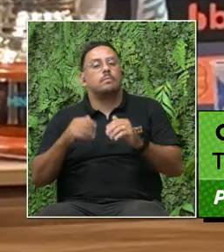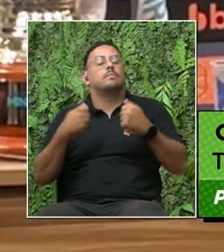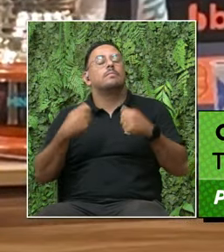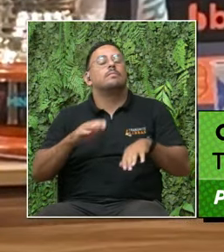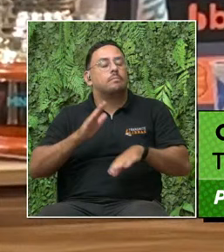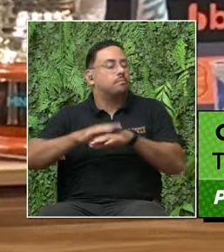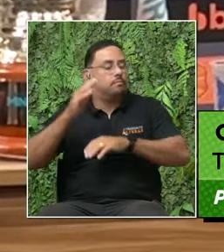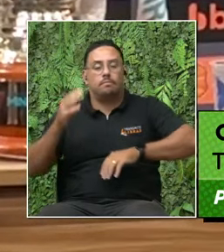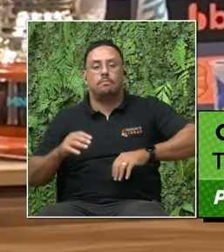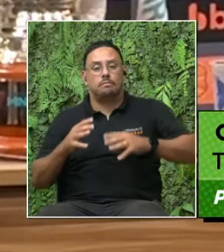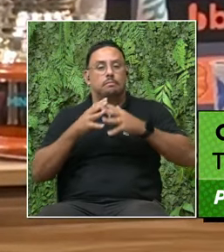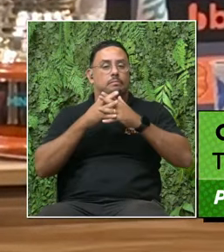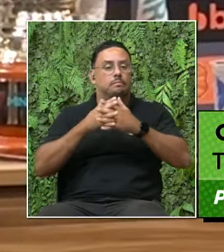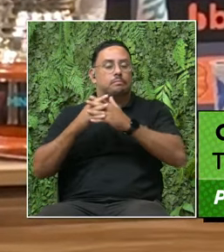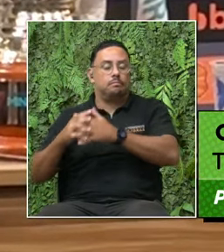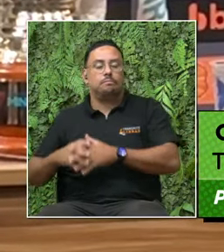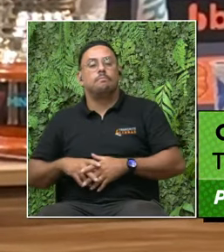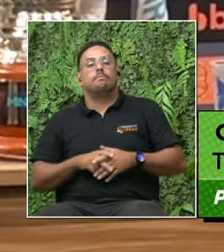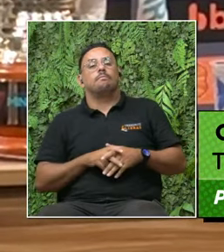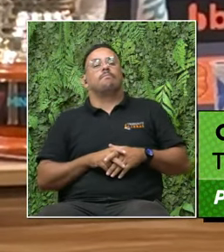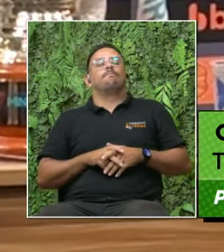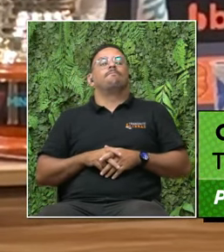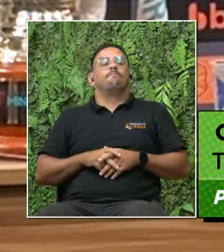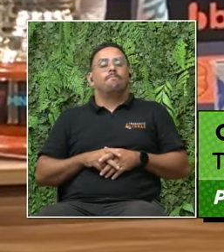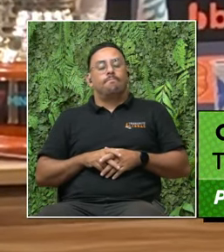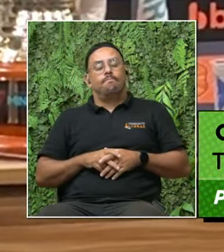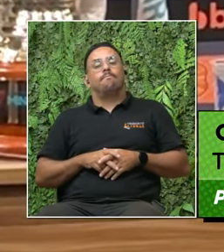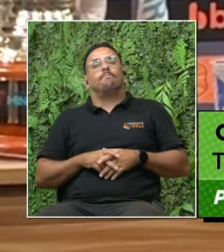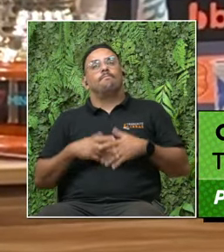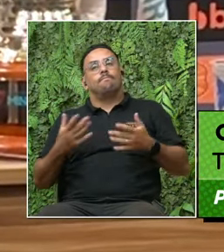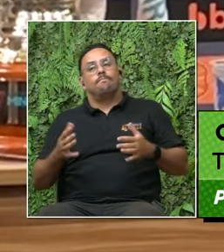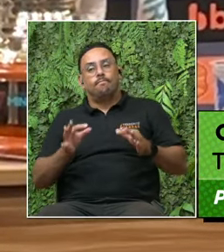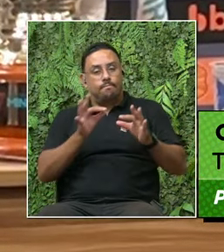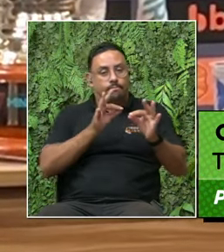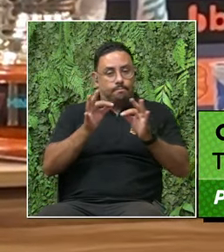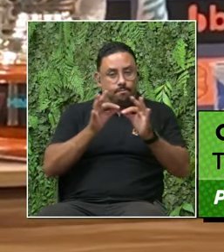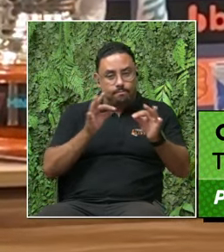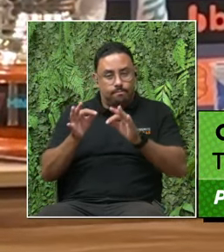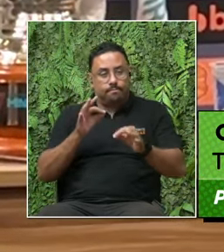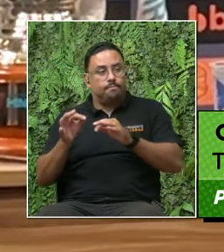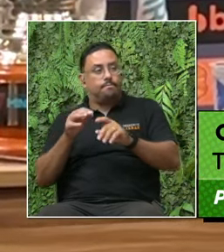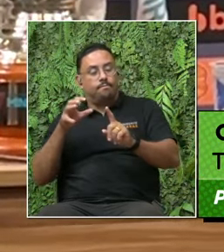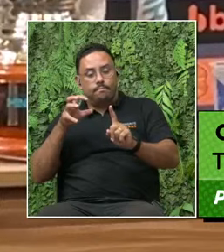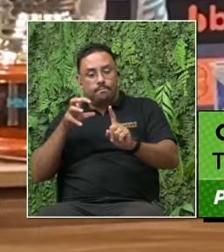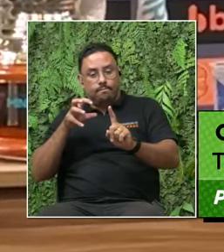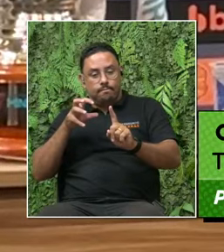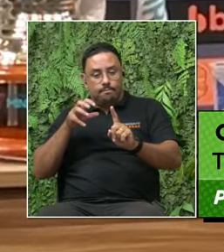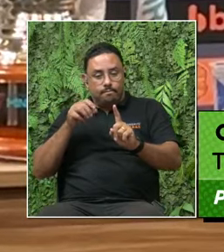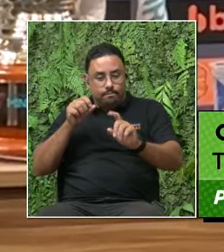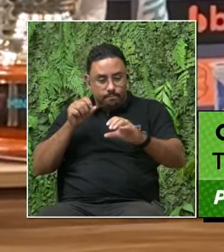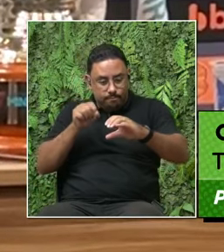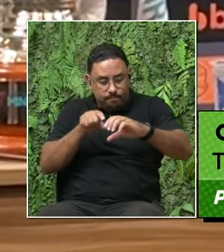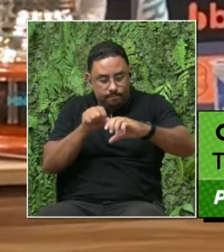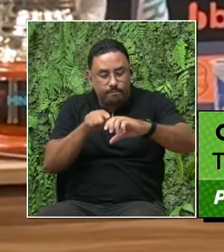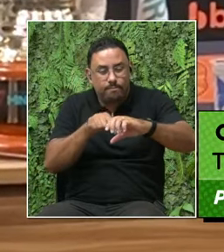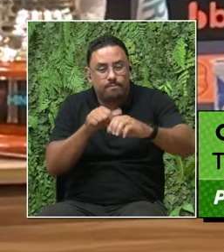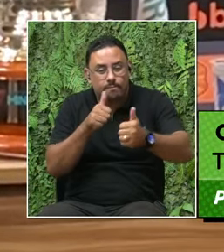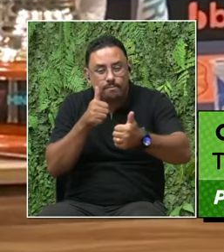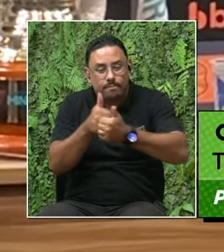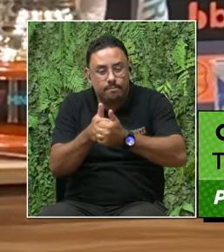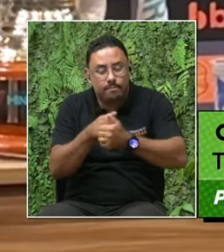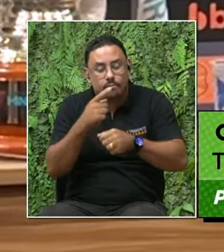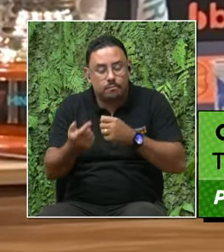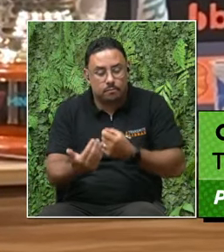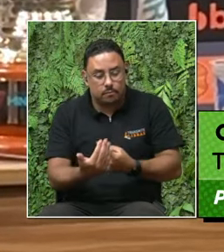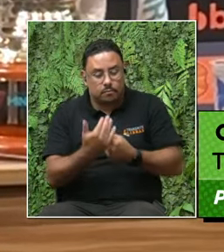parteo complicado el plan de juego era atacar Pero tambén defender para estar todo el